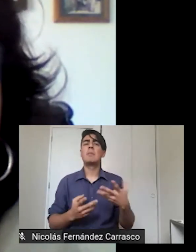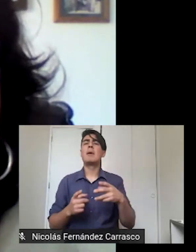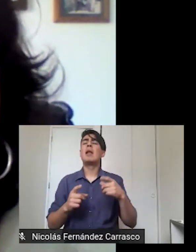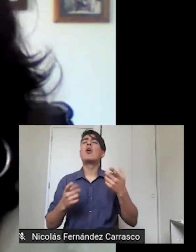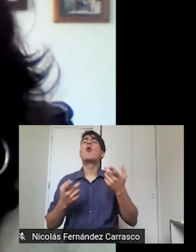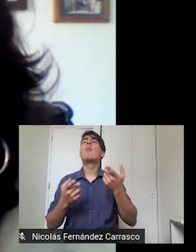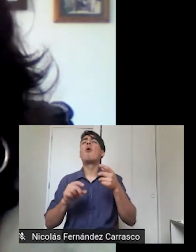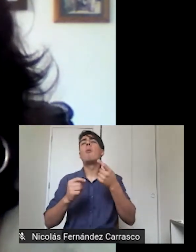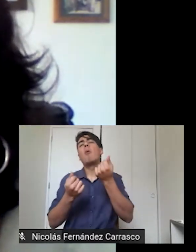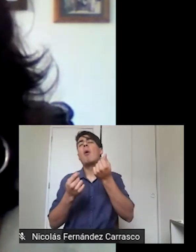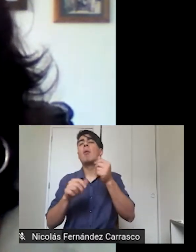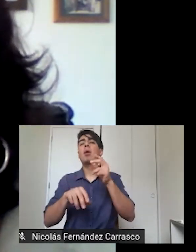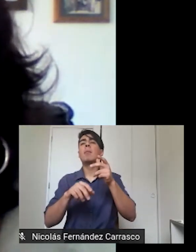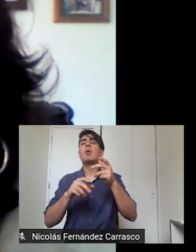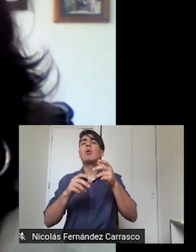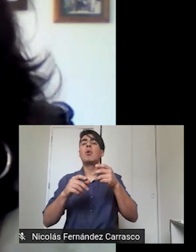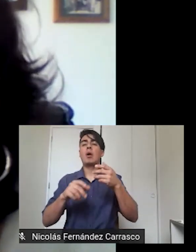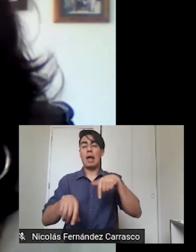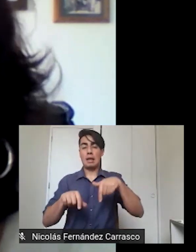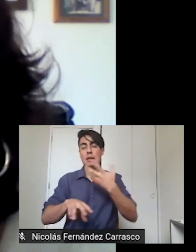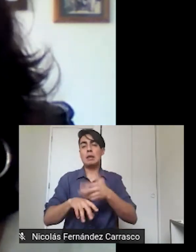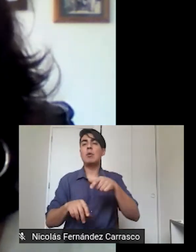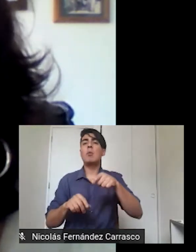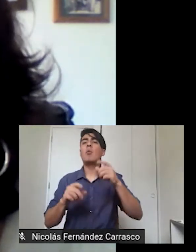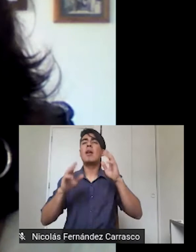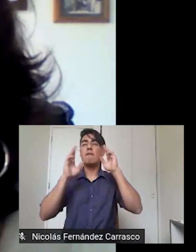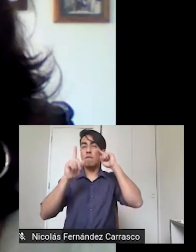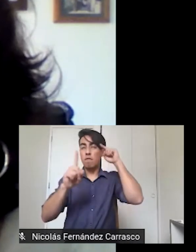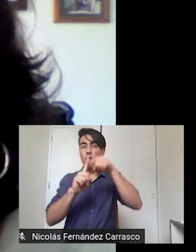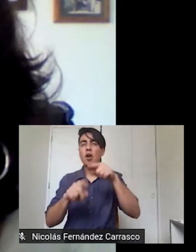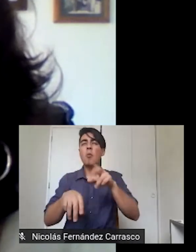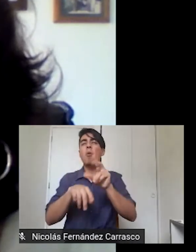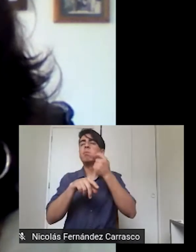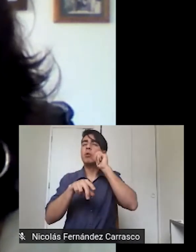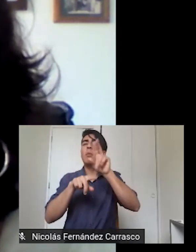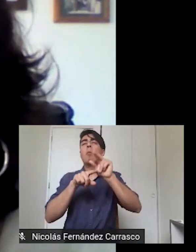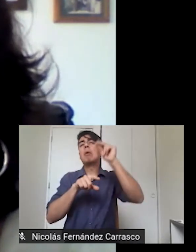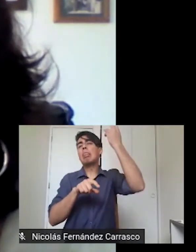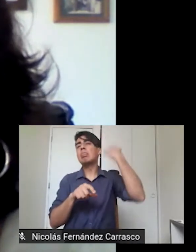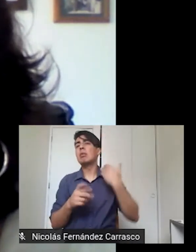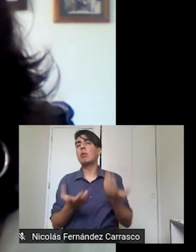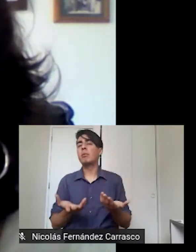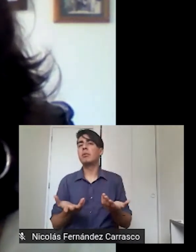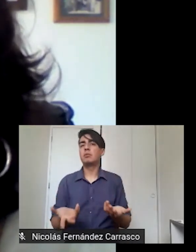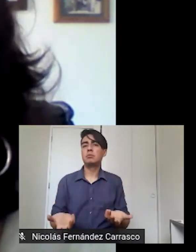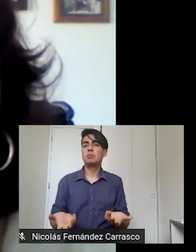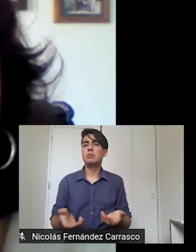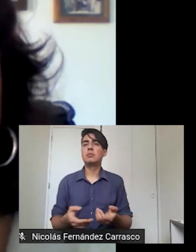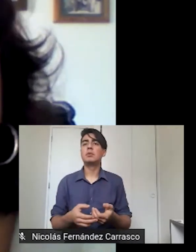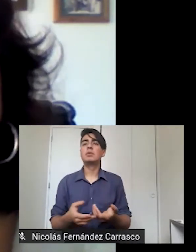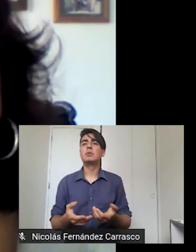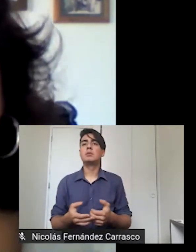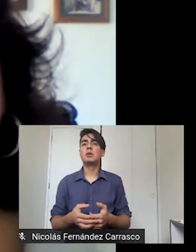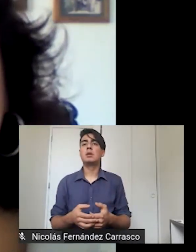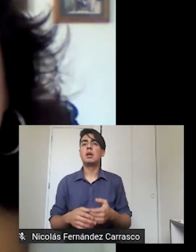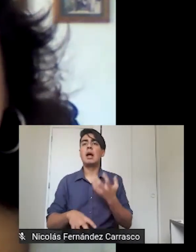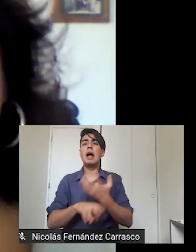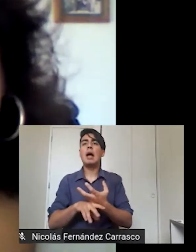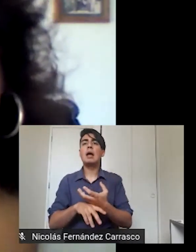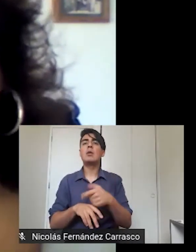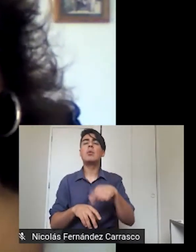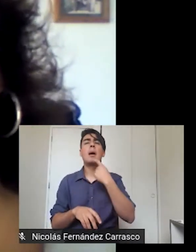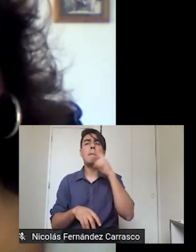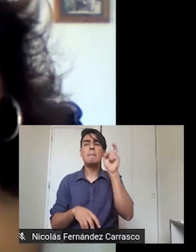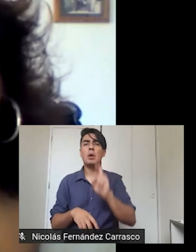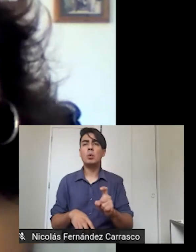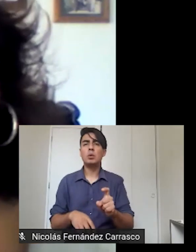inclusión? Y también hay una consulta respecto de cómo